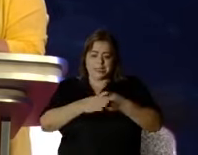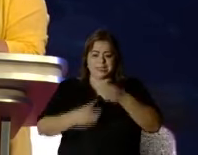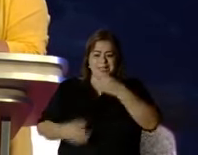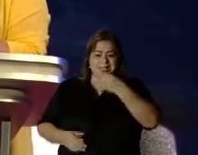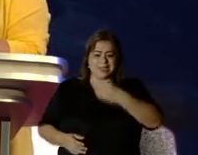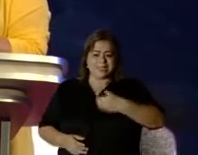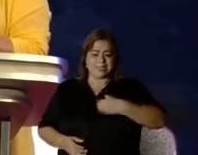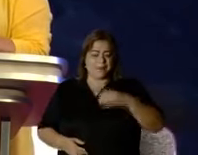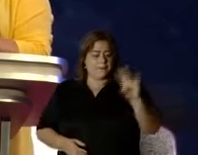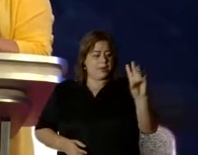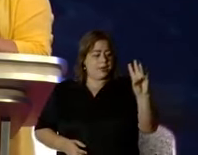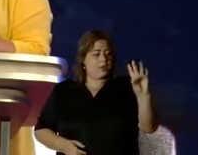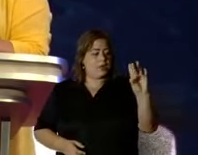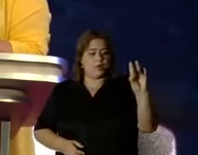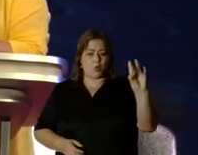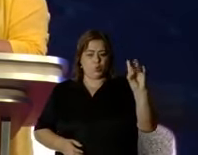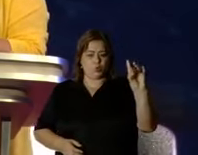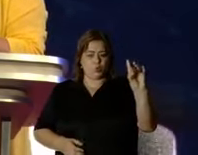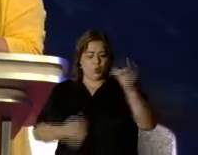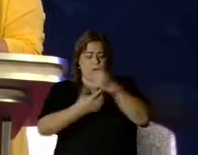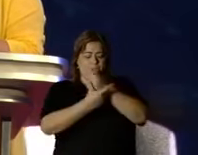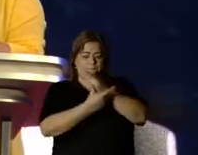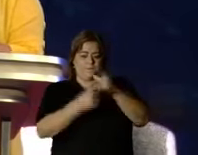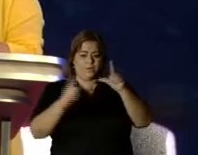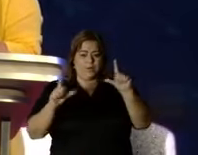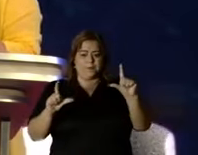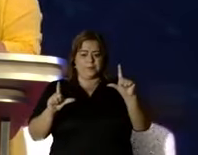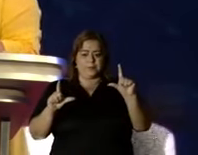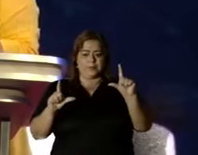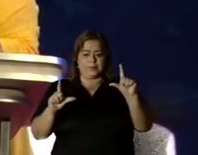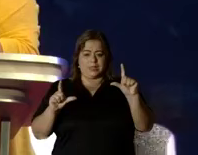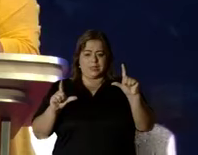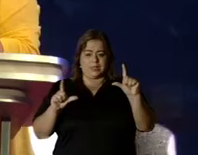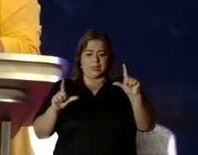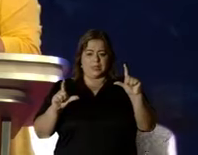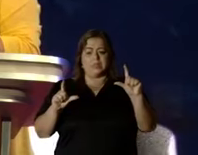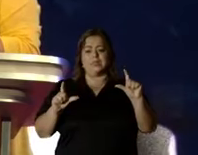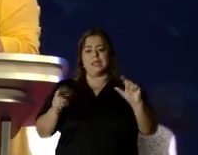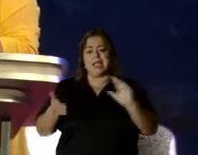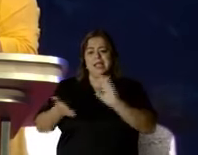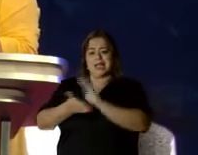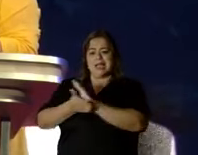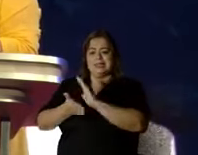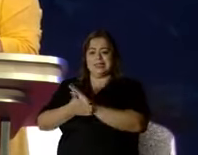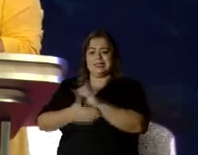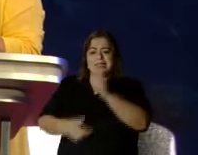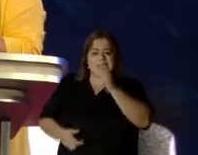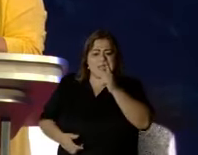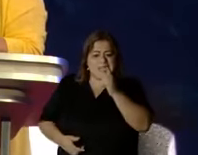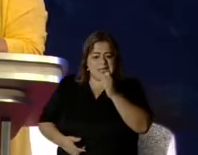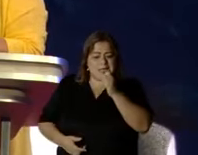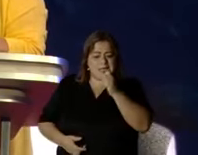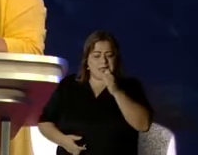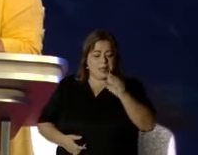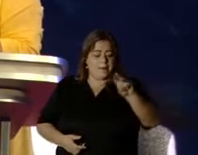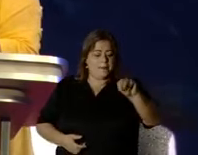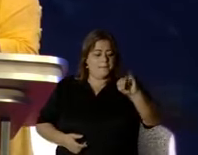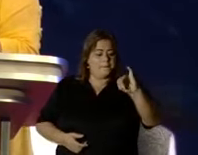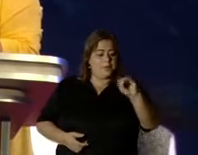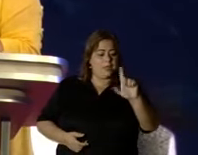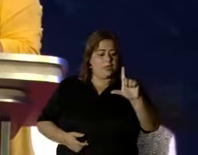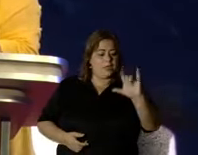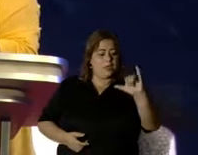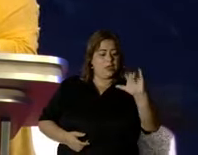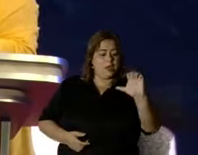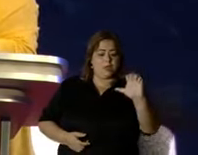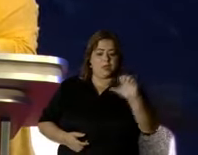de Enseñanza. Es libre de costo. Las clases estarán a cargo de la maestra Soneli Santos y Milagros Díaz. Así que